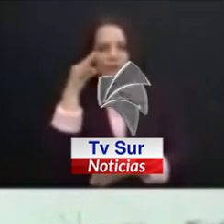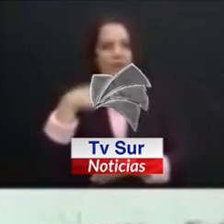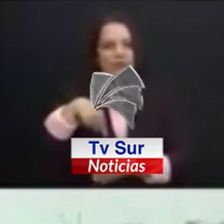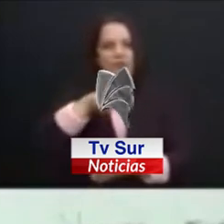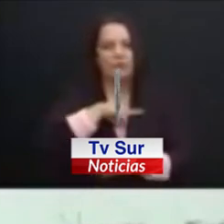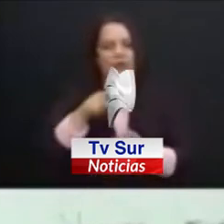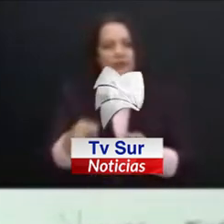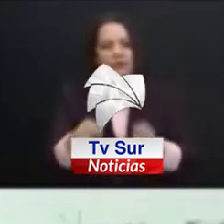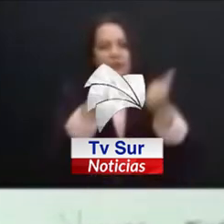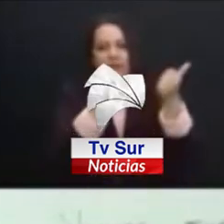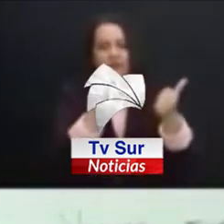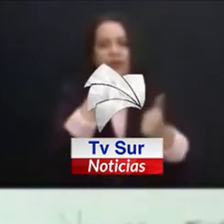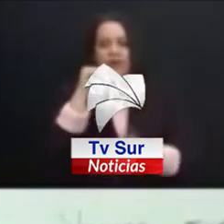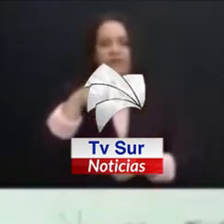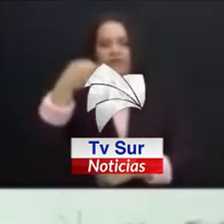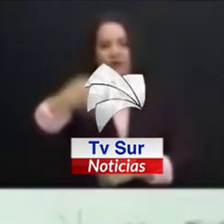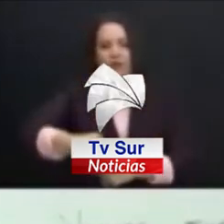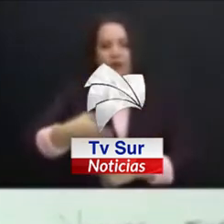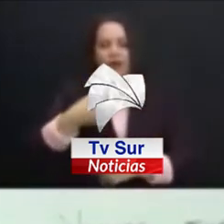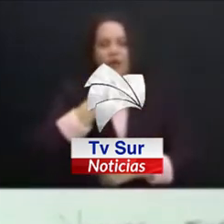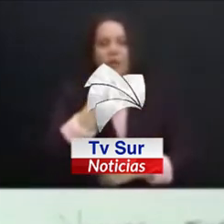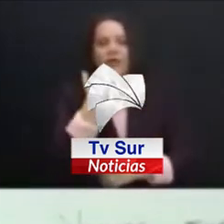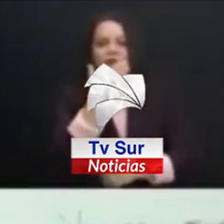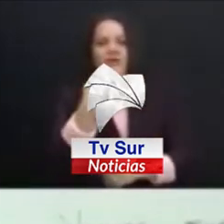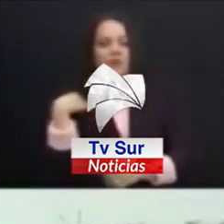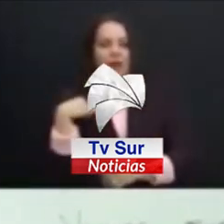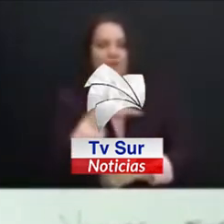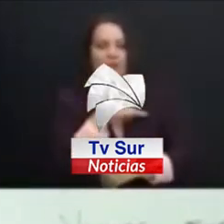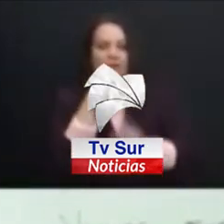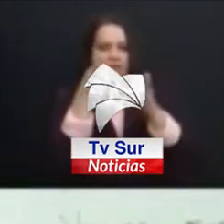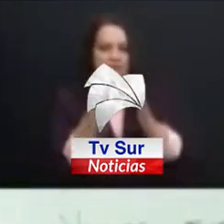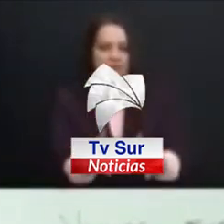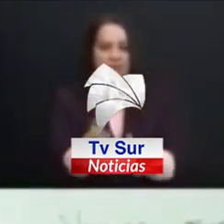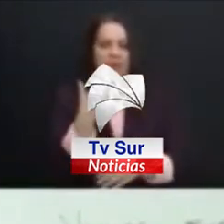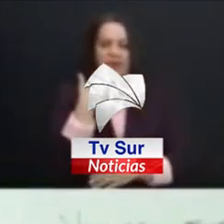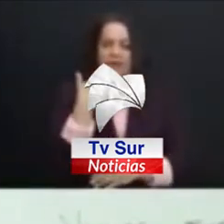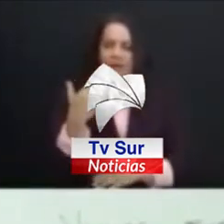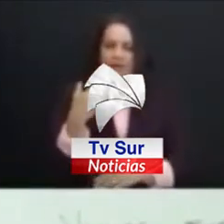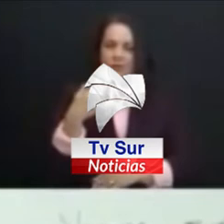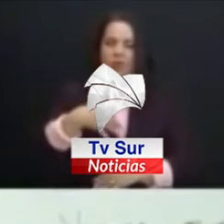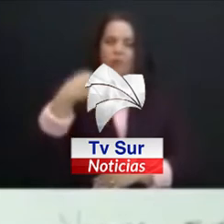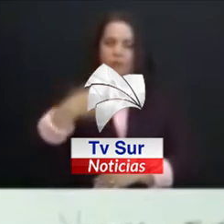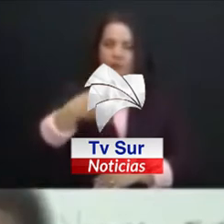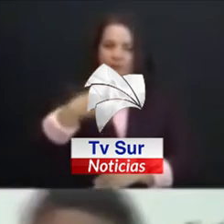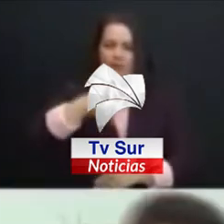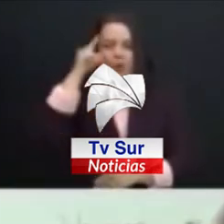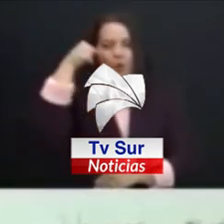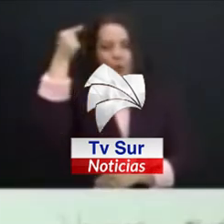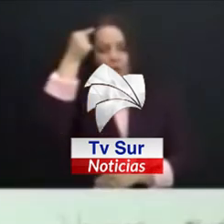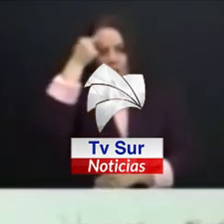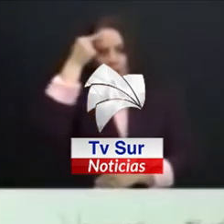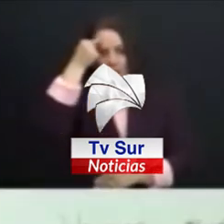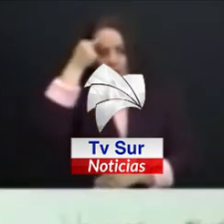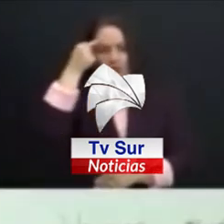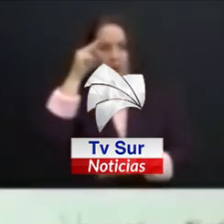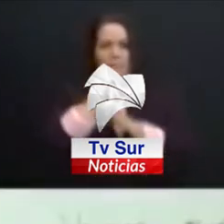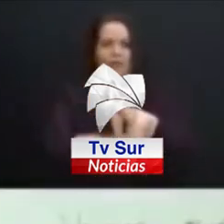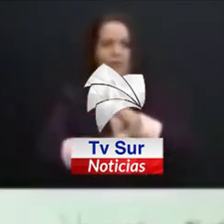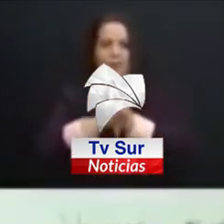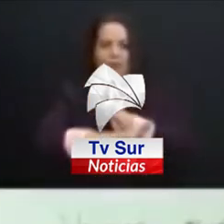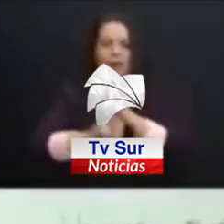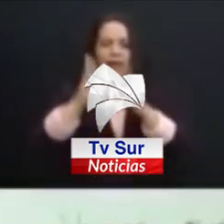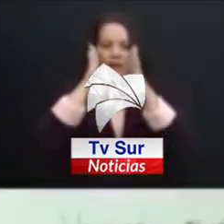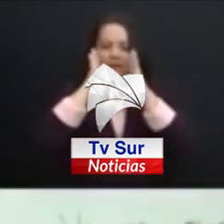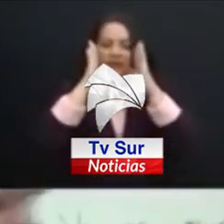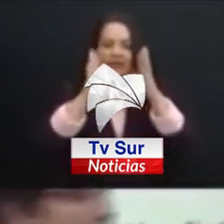la informalidad. Por eso yo le agradezco al ministro. Por eso le agradezco formalmente al gobierno de la República por atender